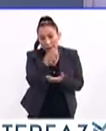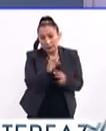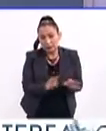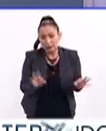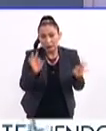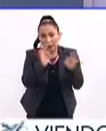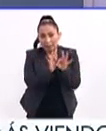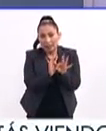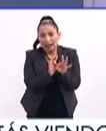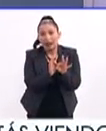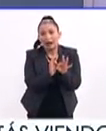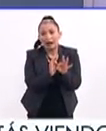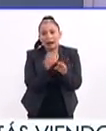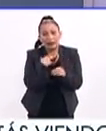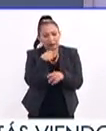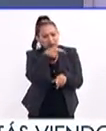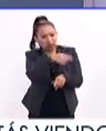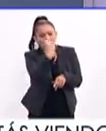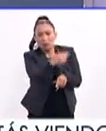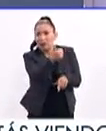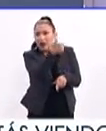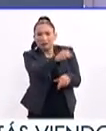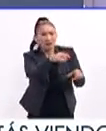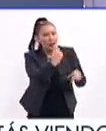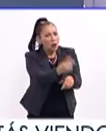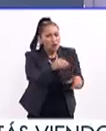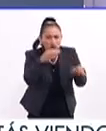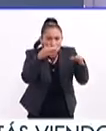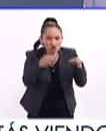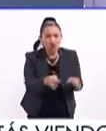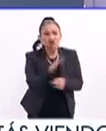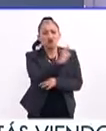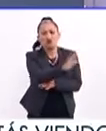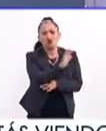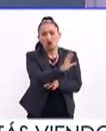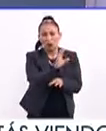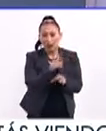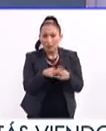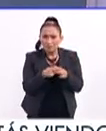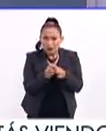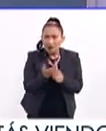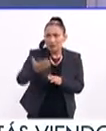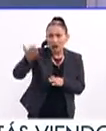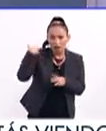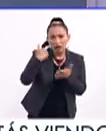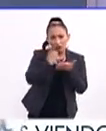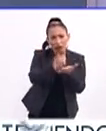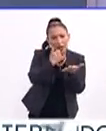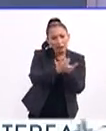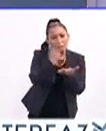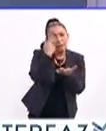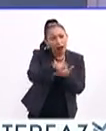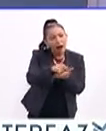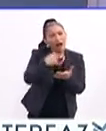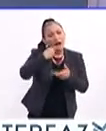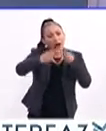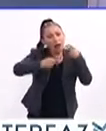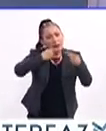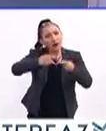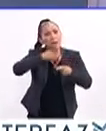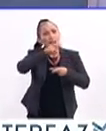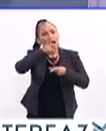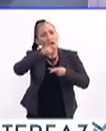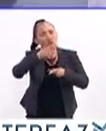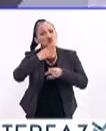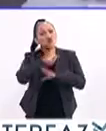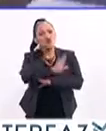muy importante, ¿no? Seguir llamando a las cosas con sus nombres originales y contribuir también de esa manera a la